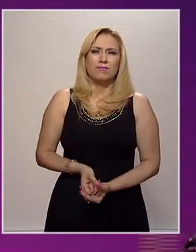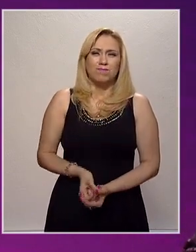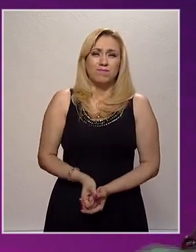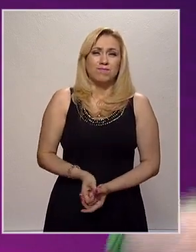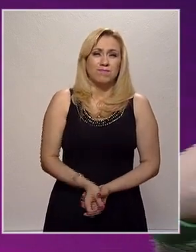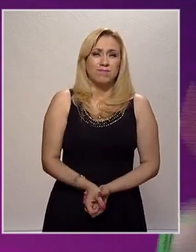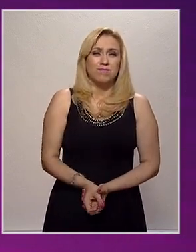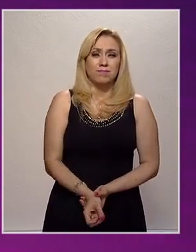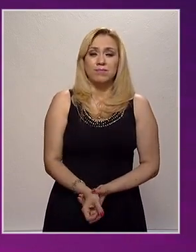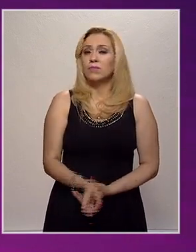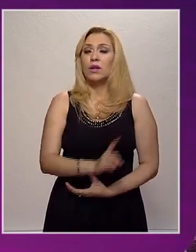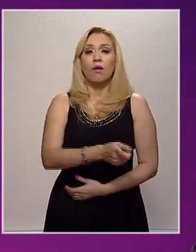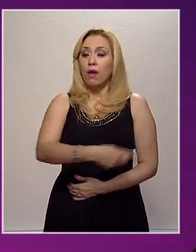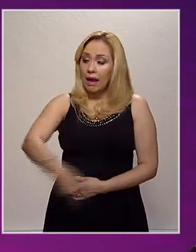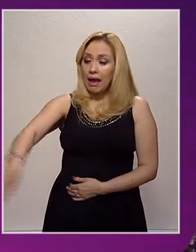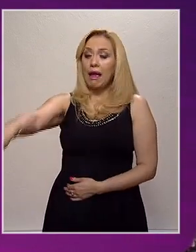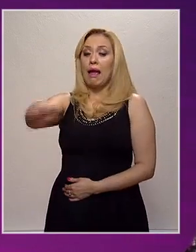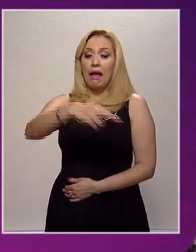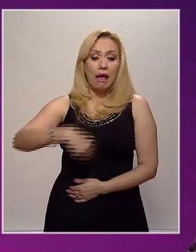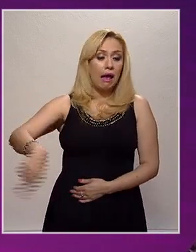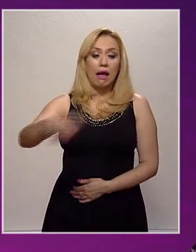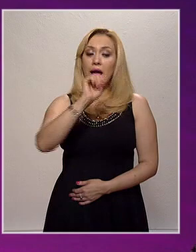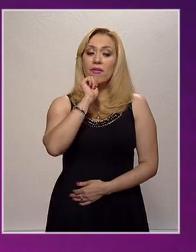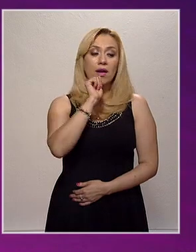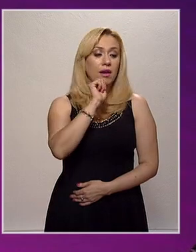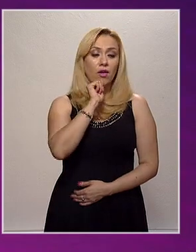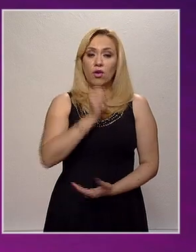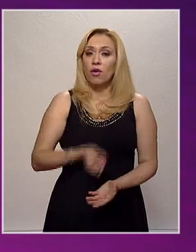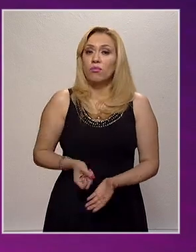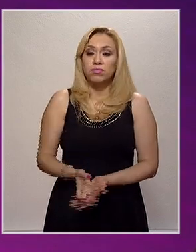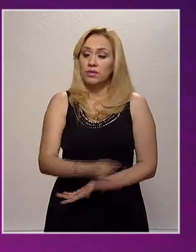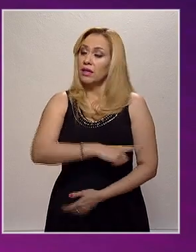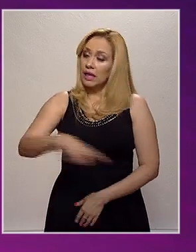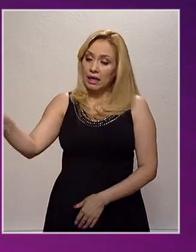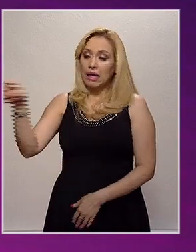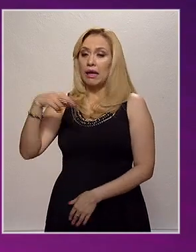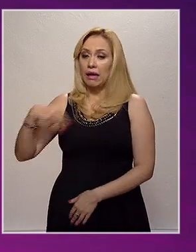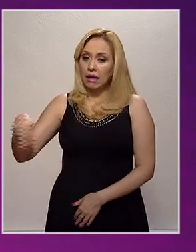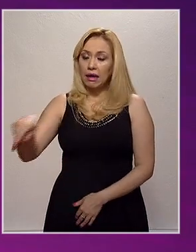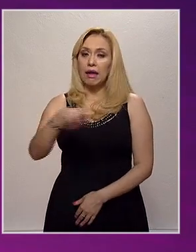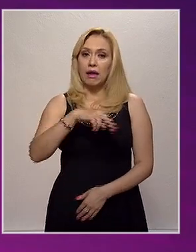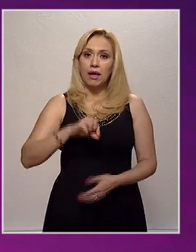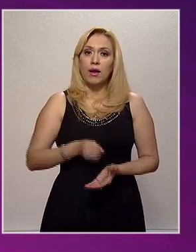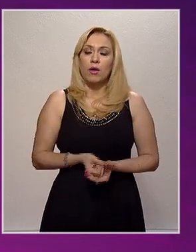así, no, vaya a caminar, usted todavía no está lista para dar a luz, así camine tantito a ver